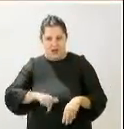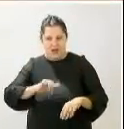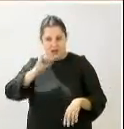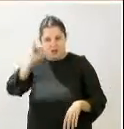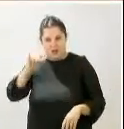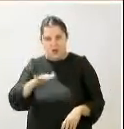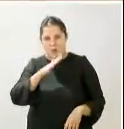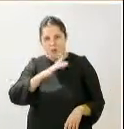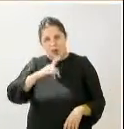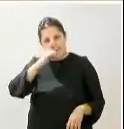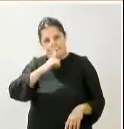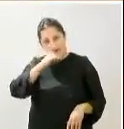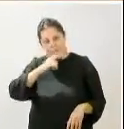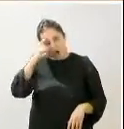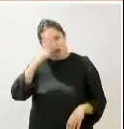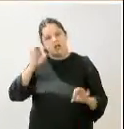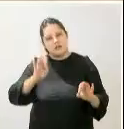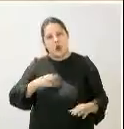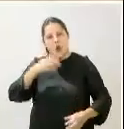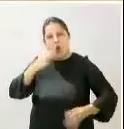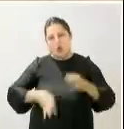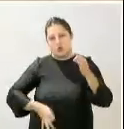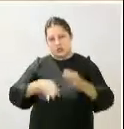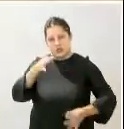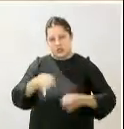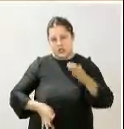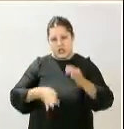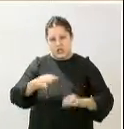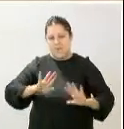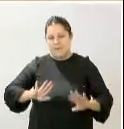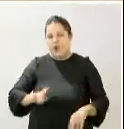hacer memoria es hacer justicia, pero sobre todo es